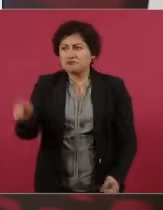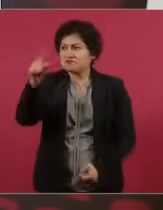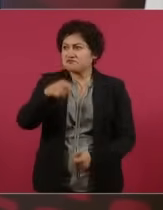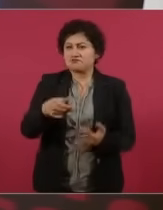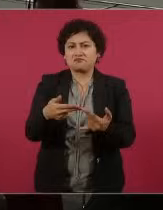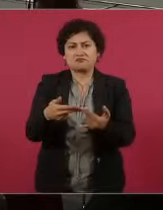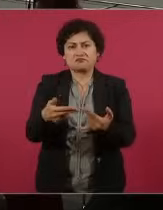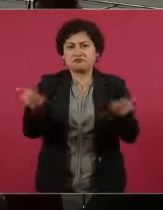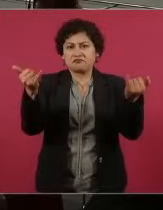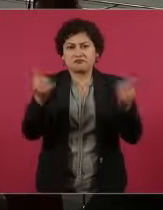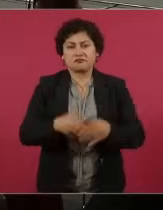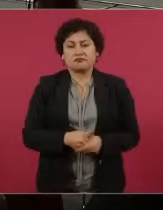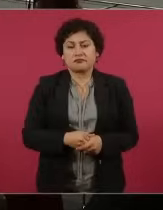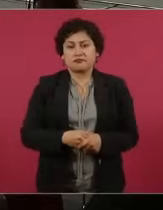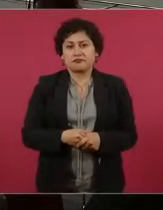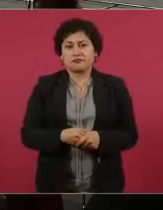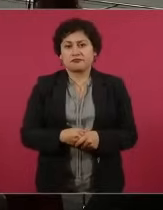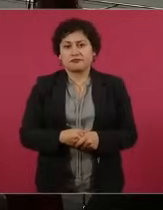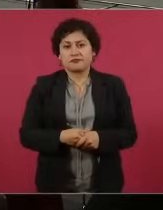para nadie,